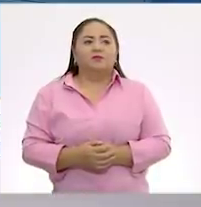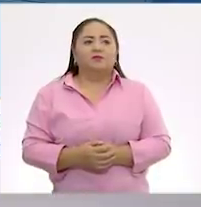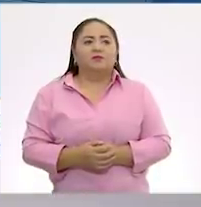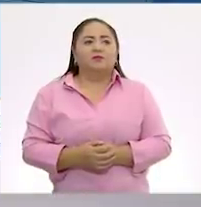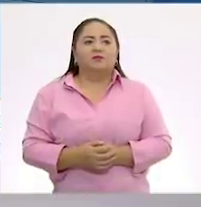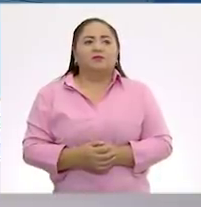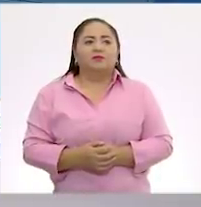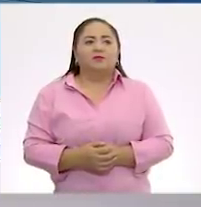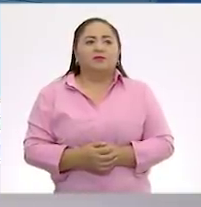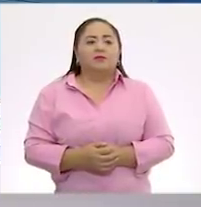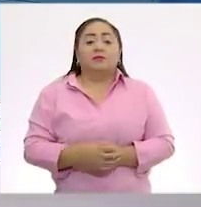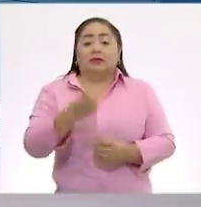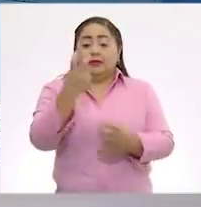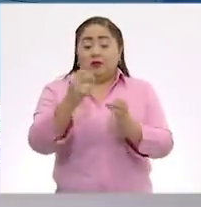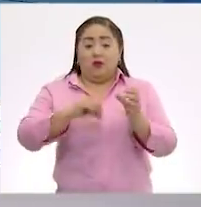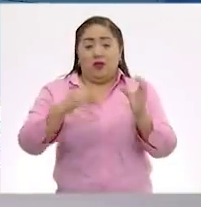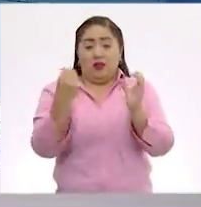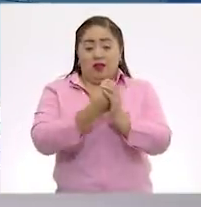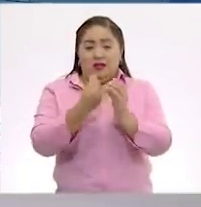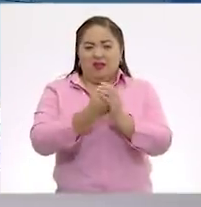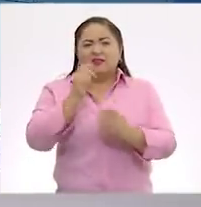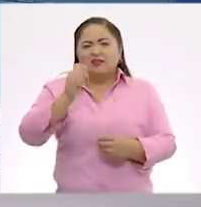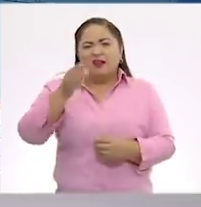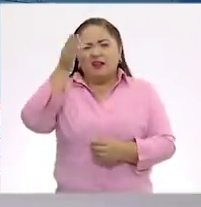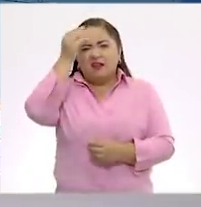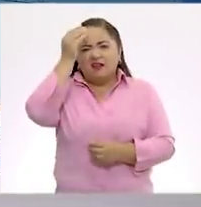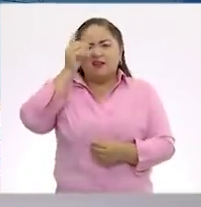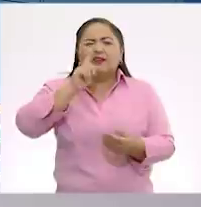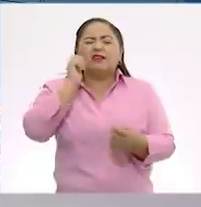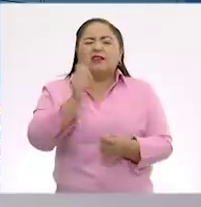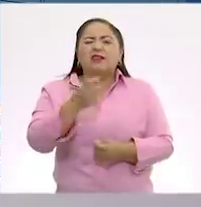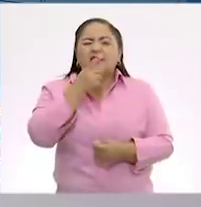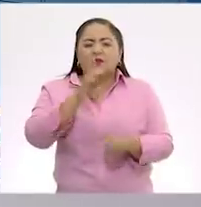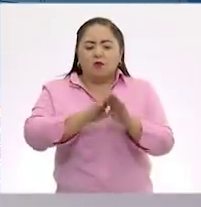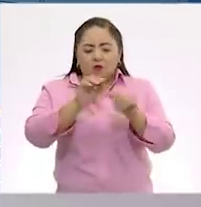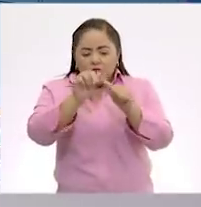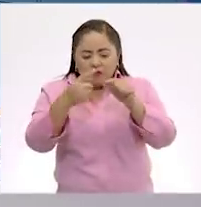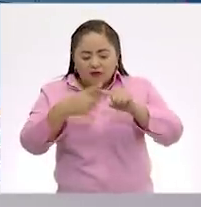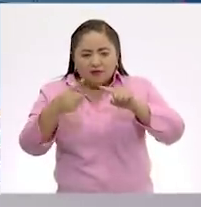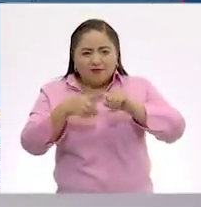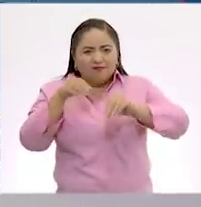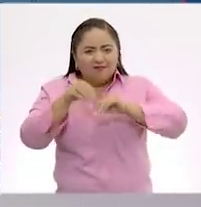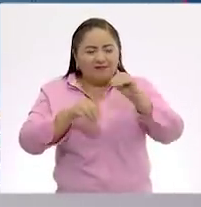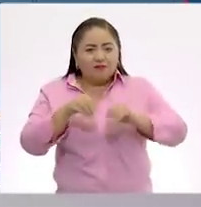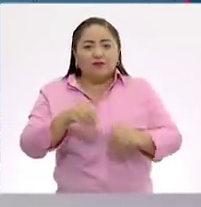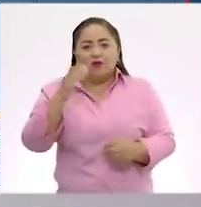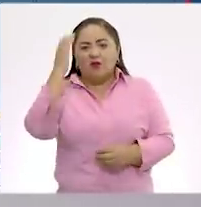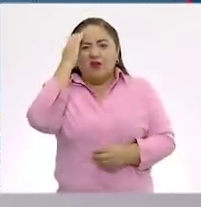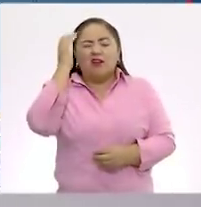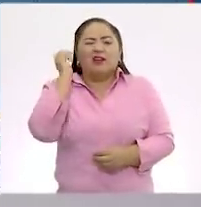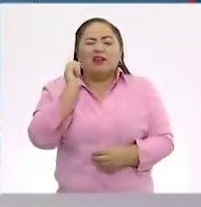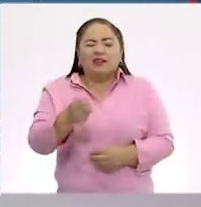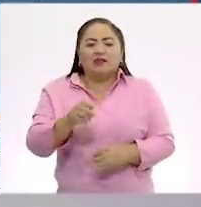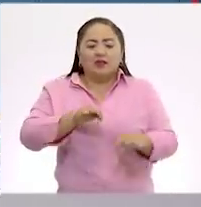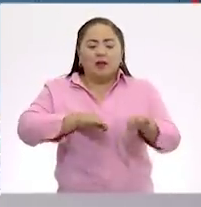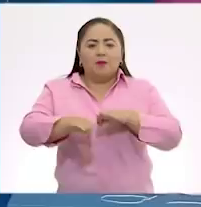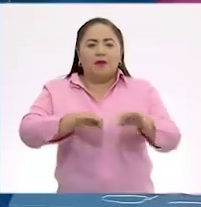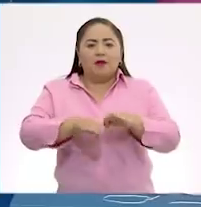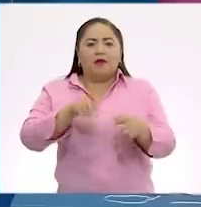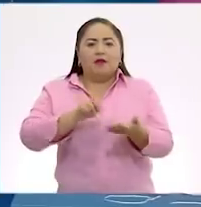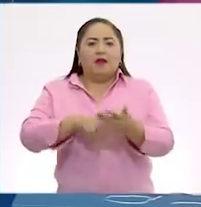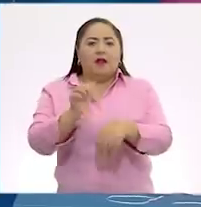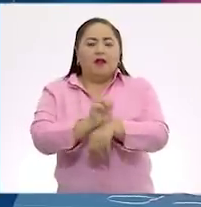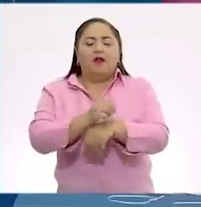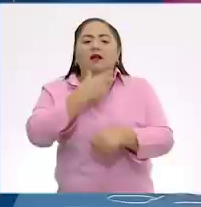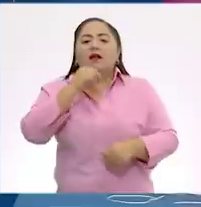Bueno, pues en la clase de hoy aprendimos lo que es una escultura cinética. Conocimos el trabajo del